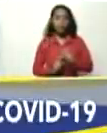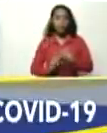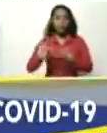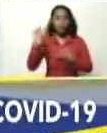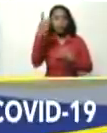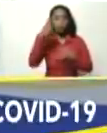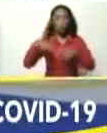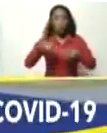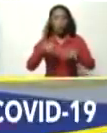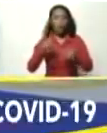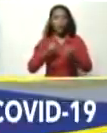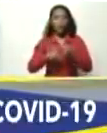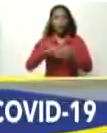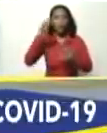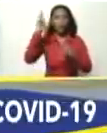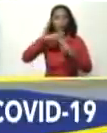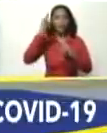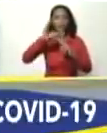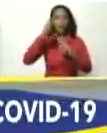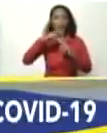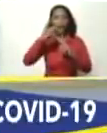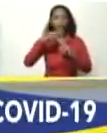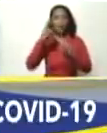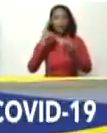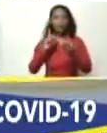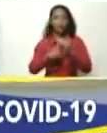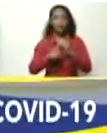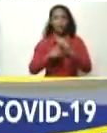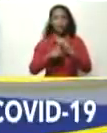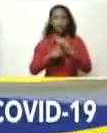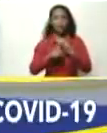Segundo lugar, Táchira.